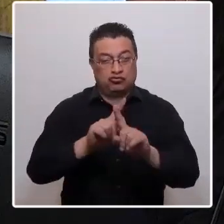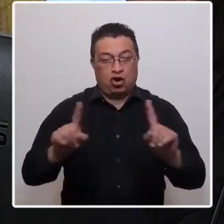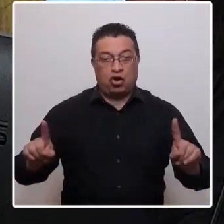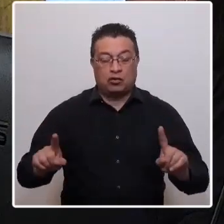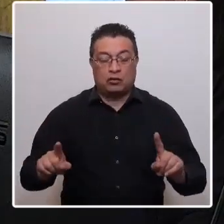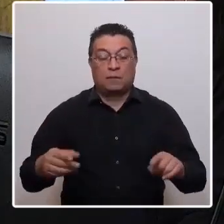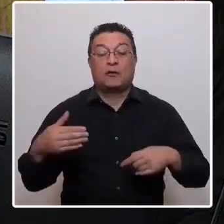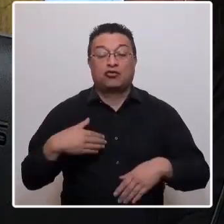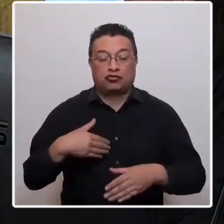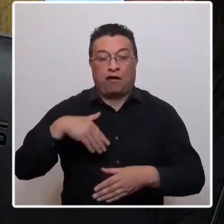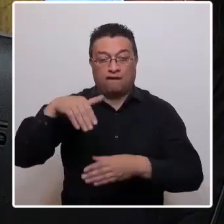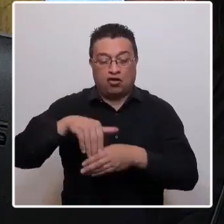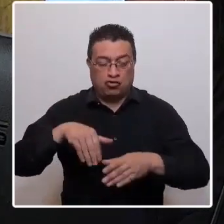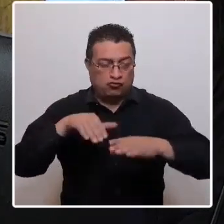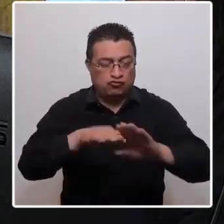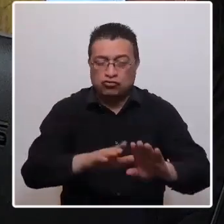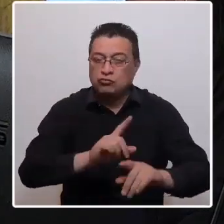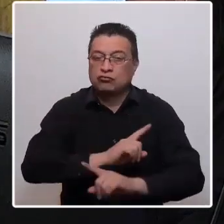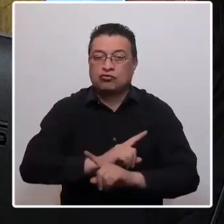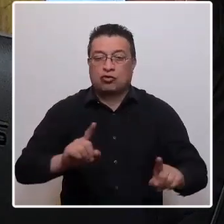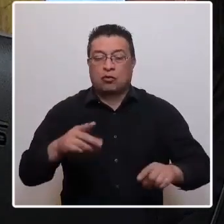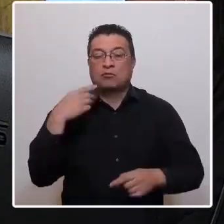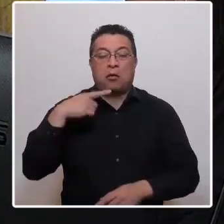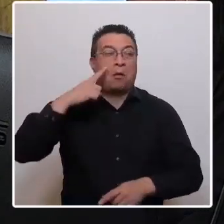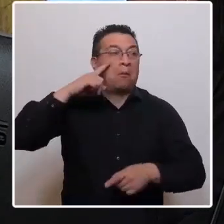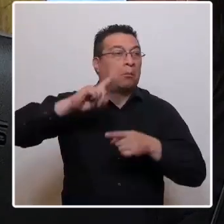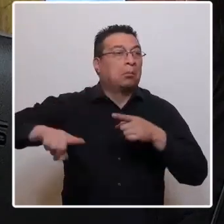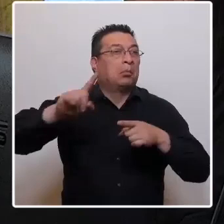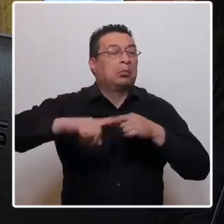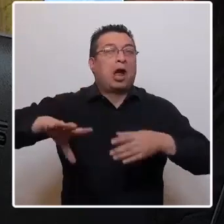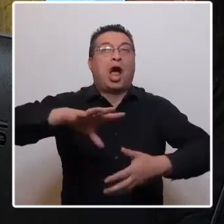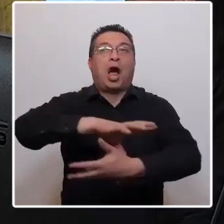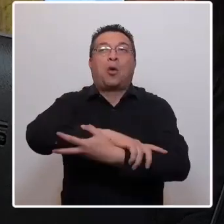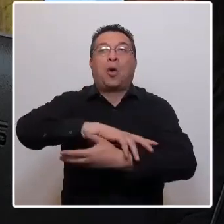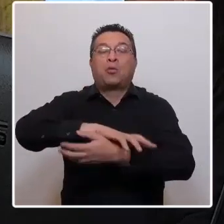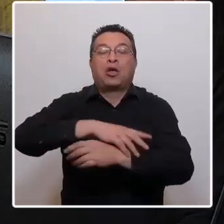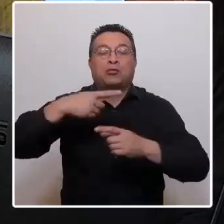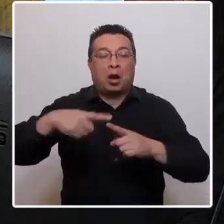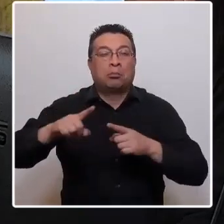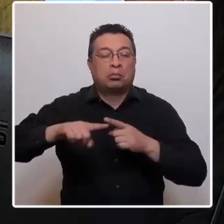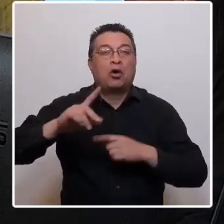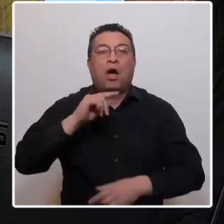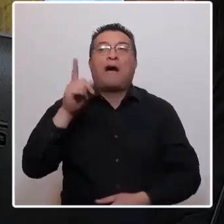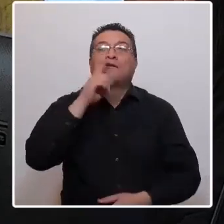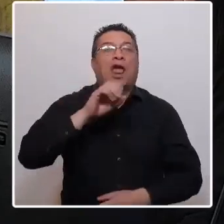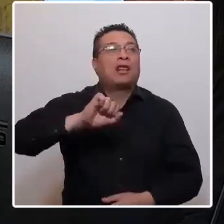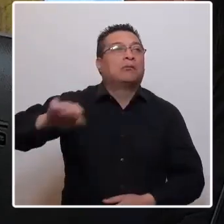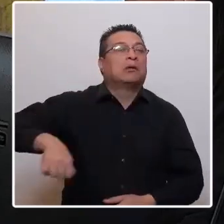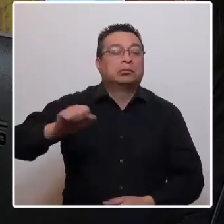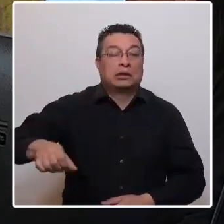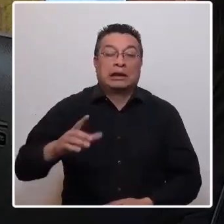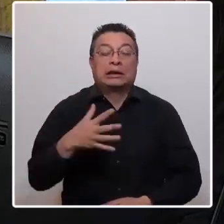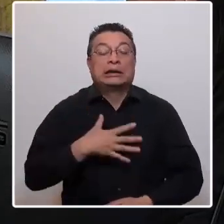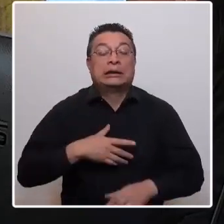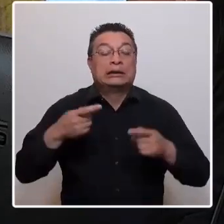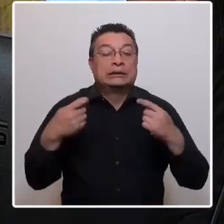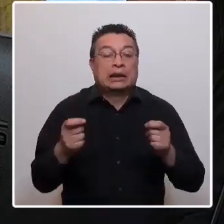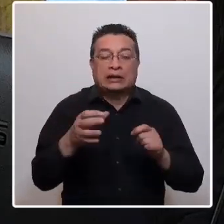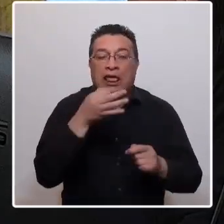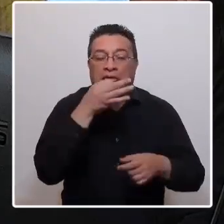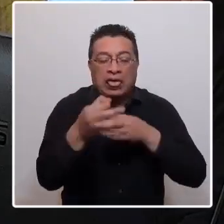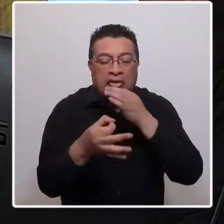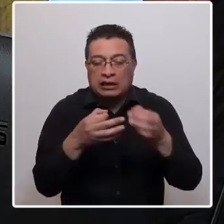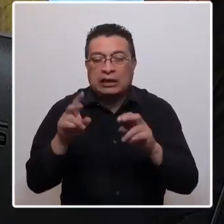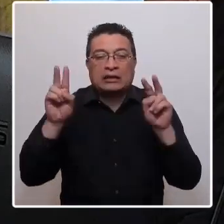Con mi voto de aprobación, cuando se desconocen acuerdos o nos dejan para el final y tratan de no mencionar nuestras